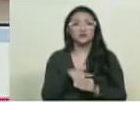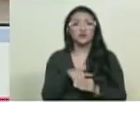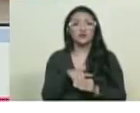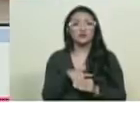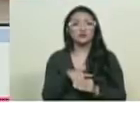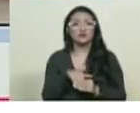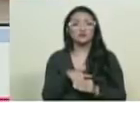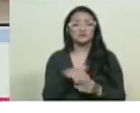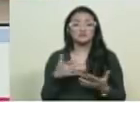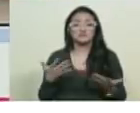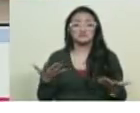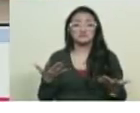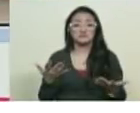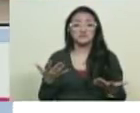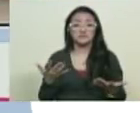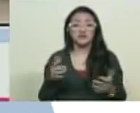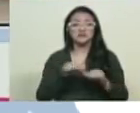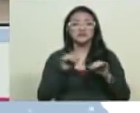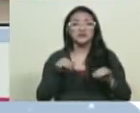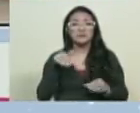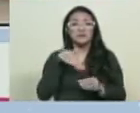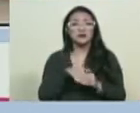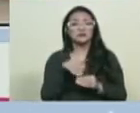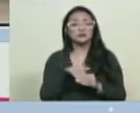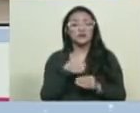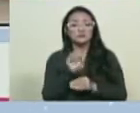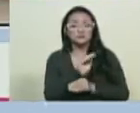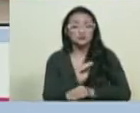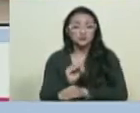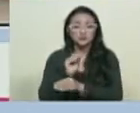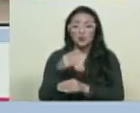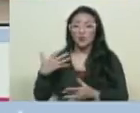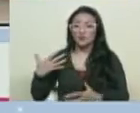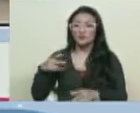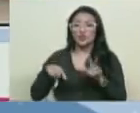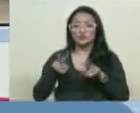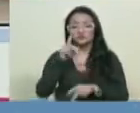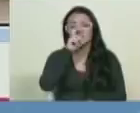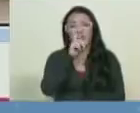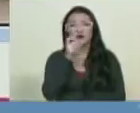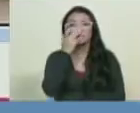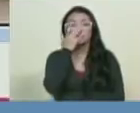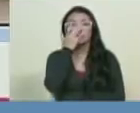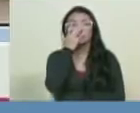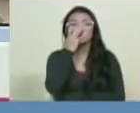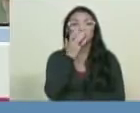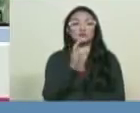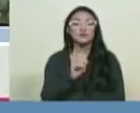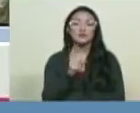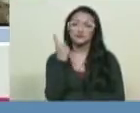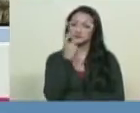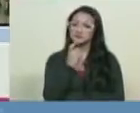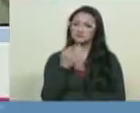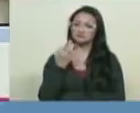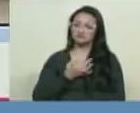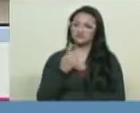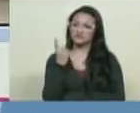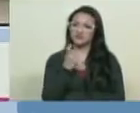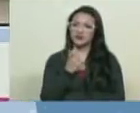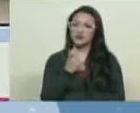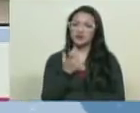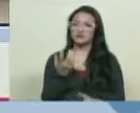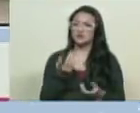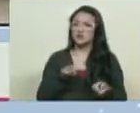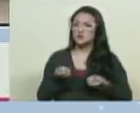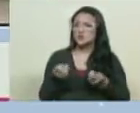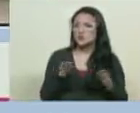son condiciones en las cuales el sistema electoral se ha blindado a lo largo de los últimos dos años. De manera que vayamos con franqueza, sin